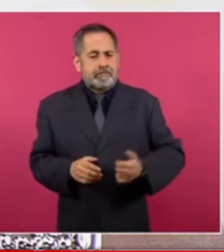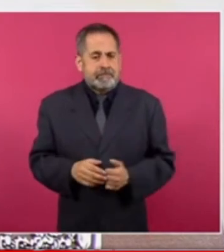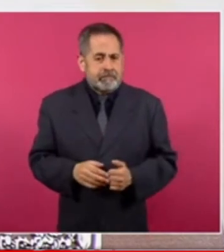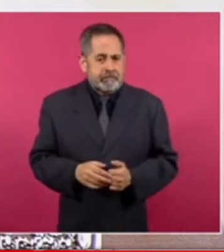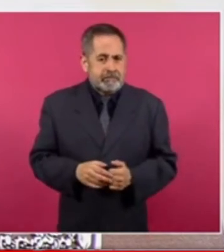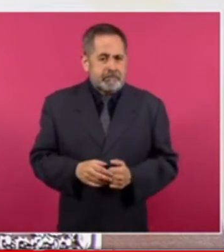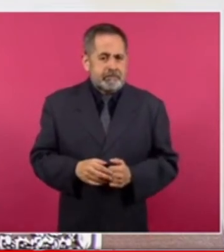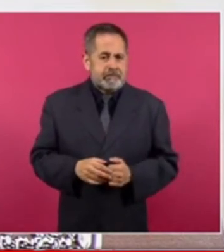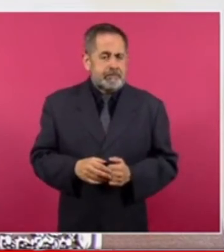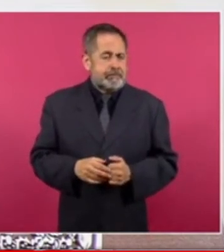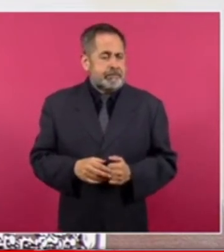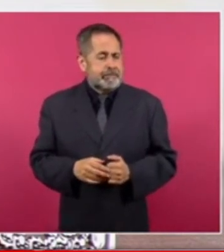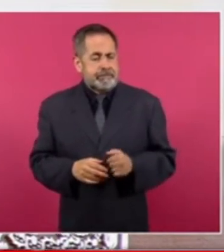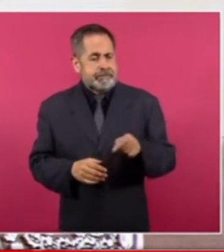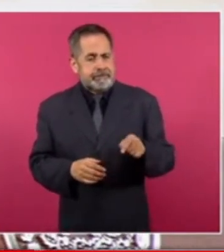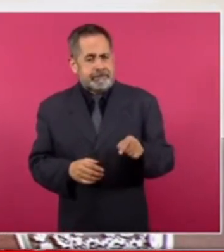de